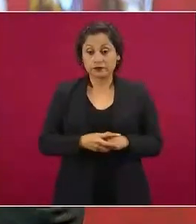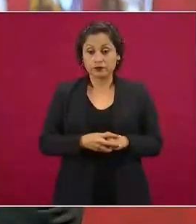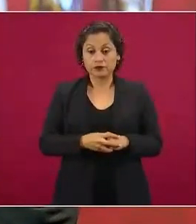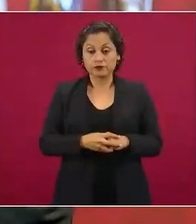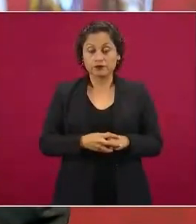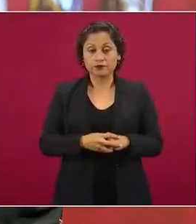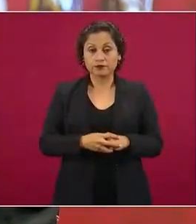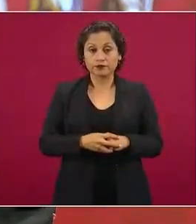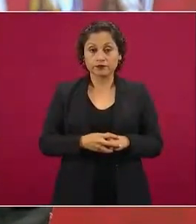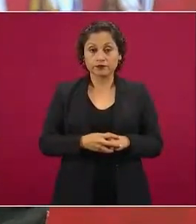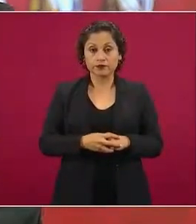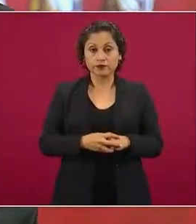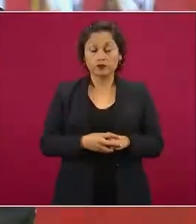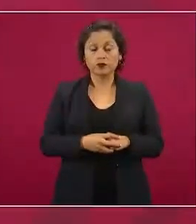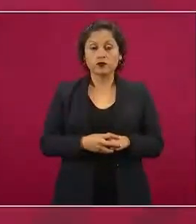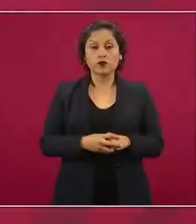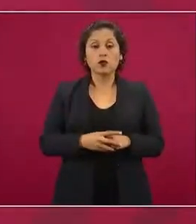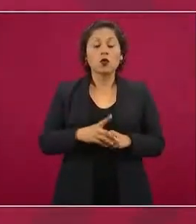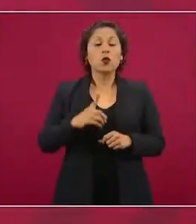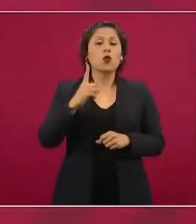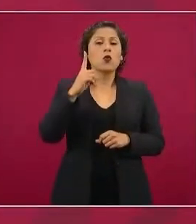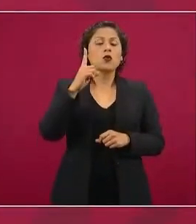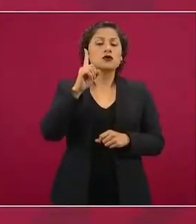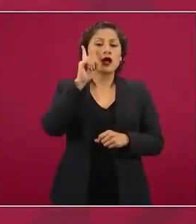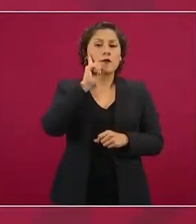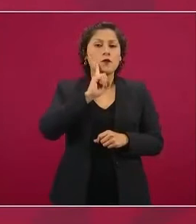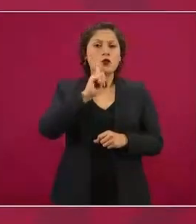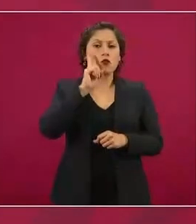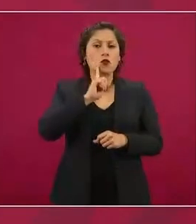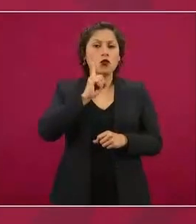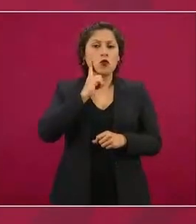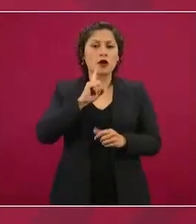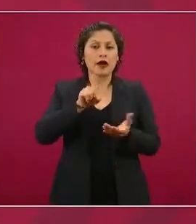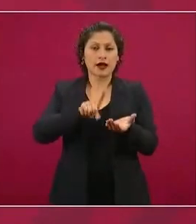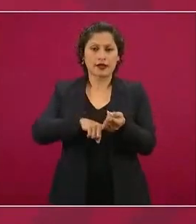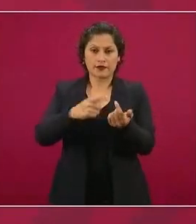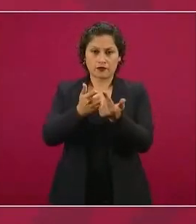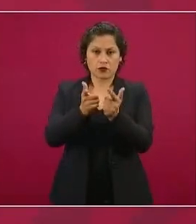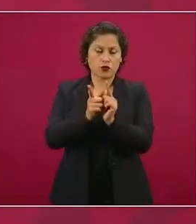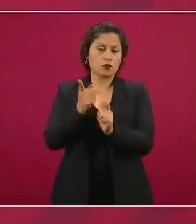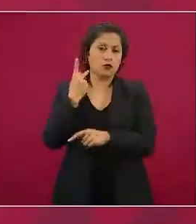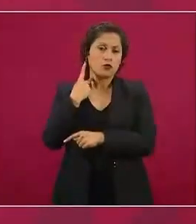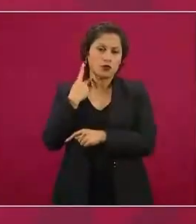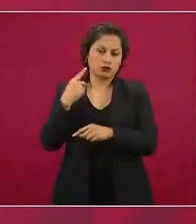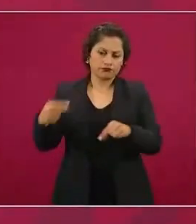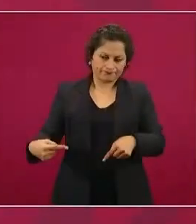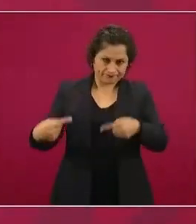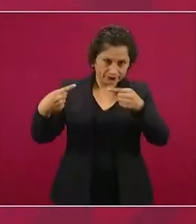una dirigente de un partido de oposición